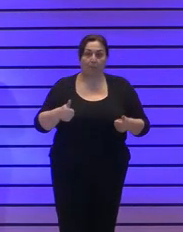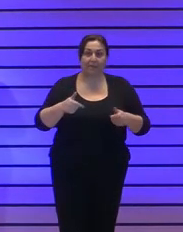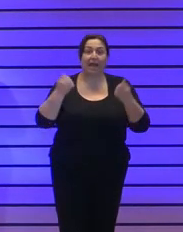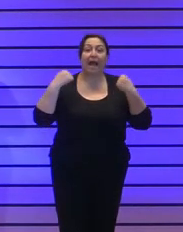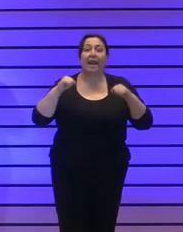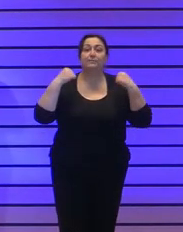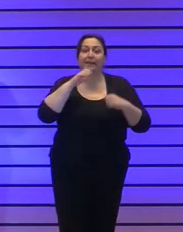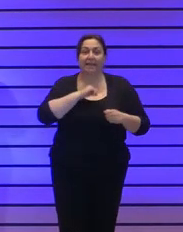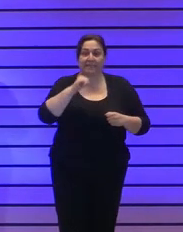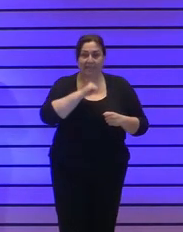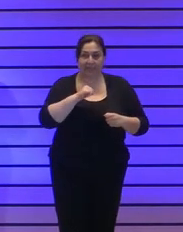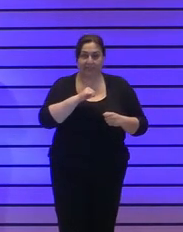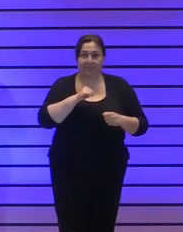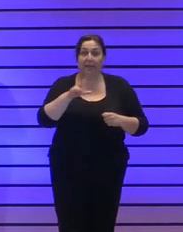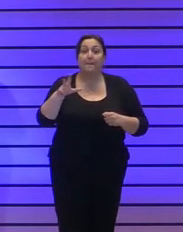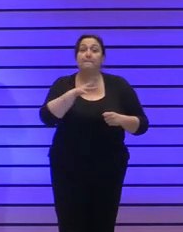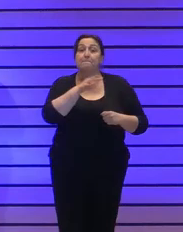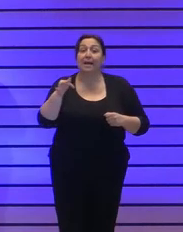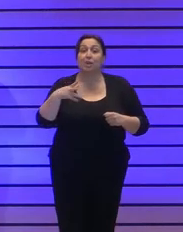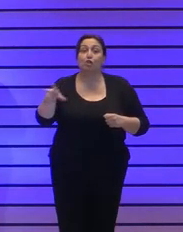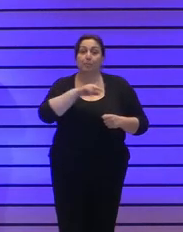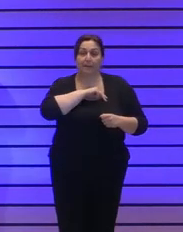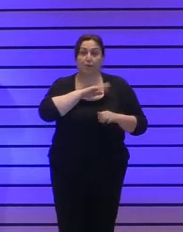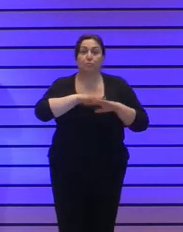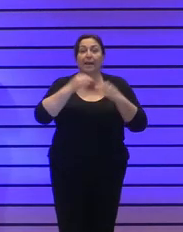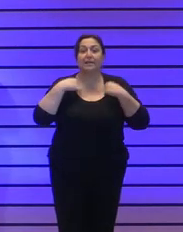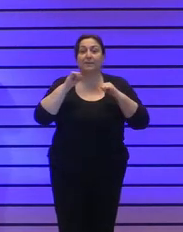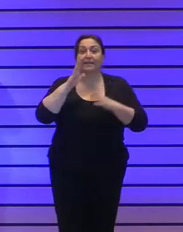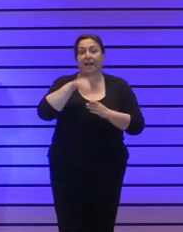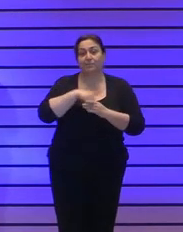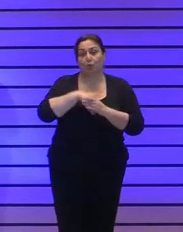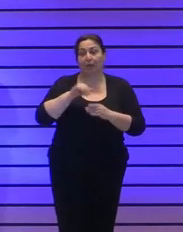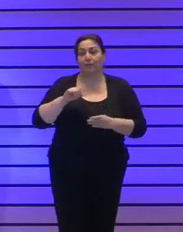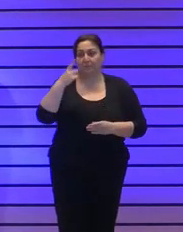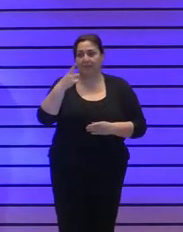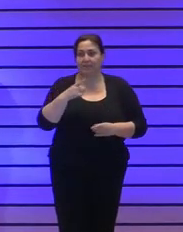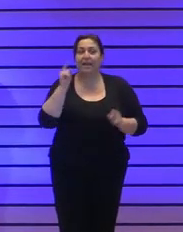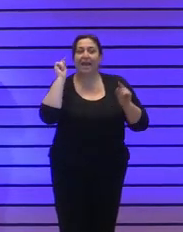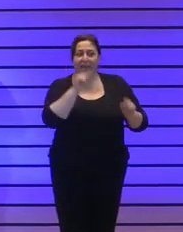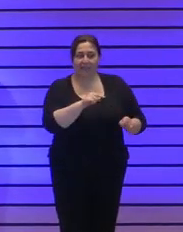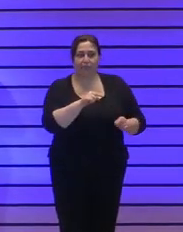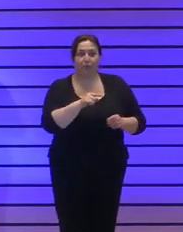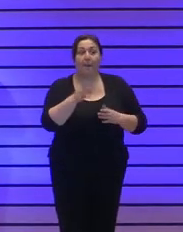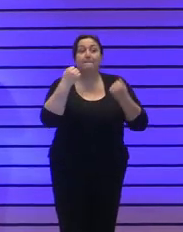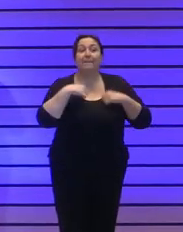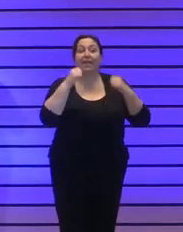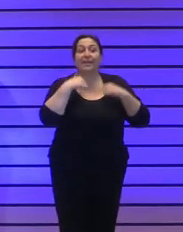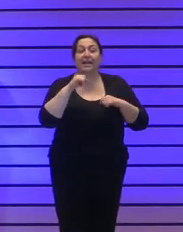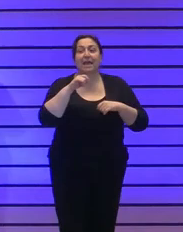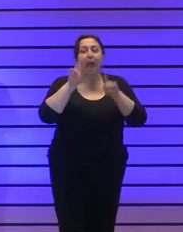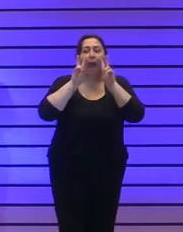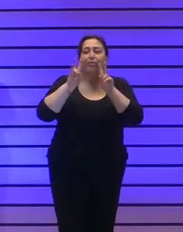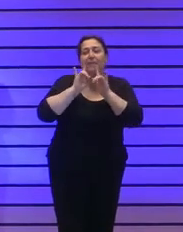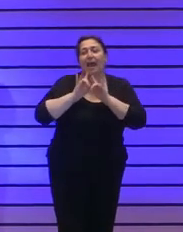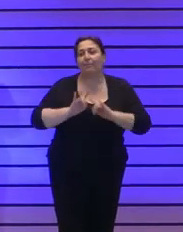prácticas excelentes y los premios a las prácticas más votadas. Eso es, a las prácticas admirables. Y en este momento